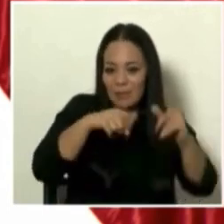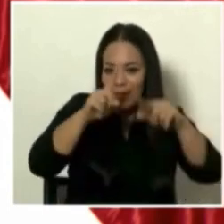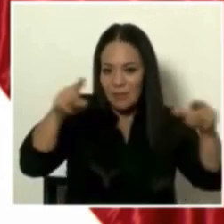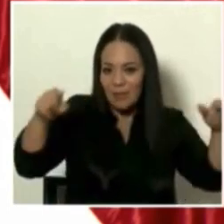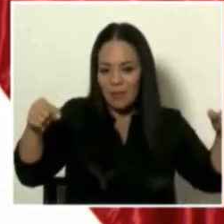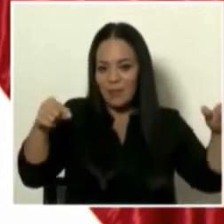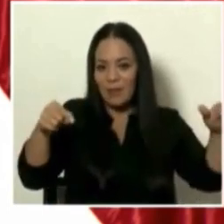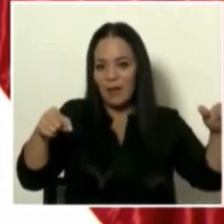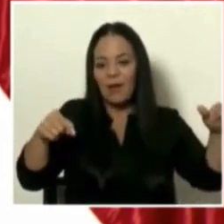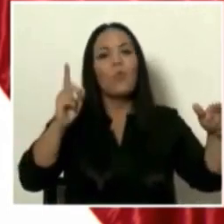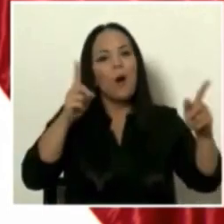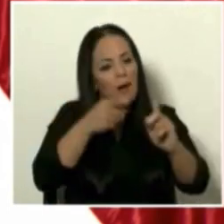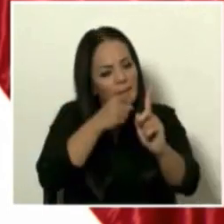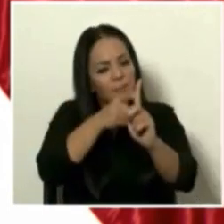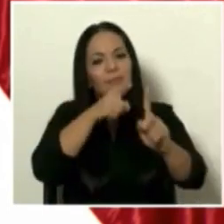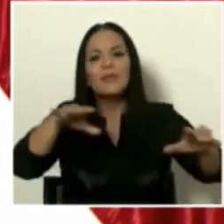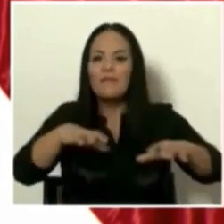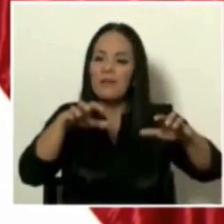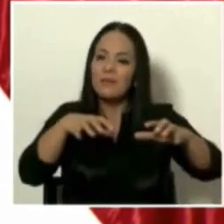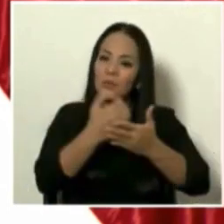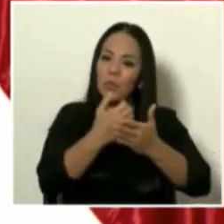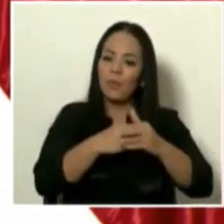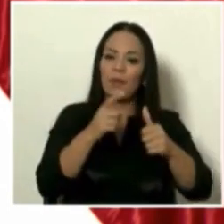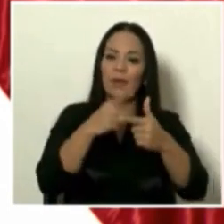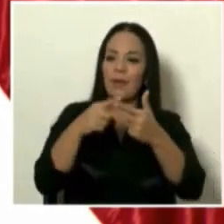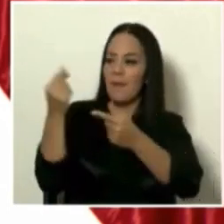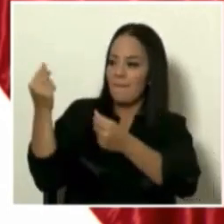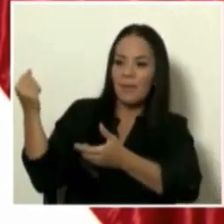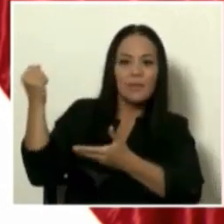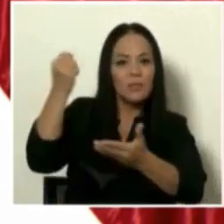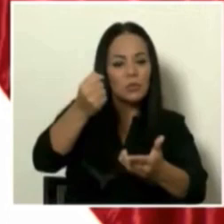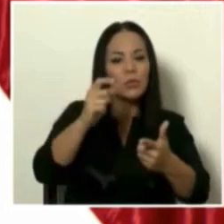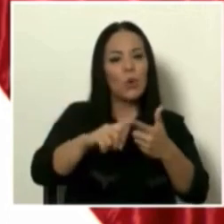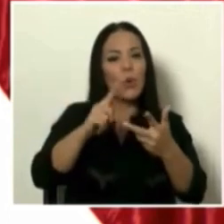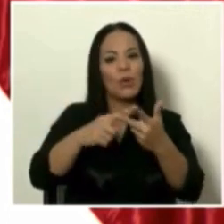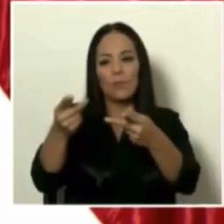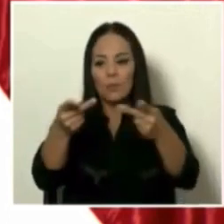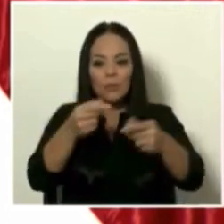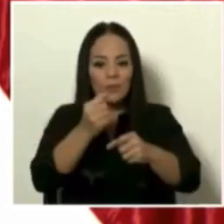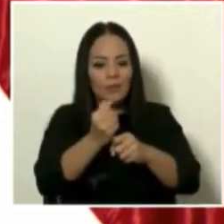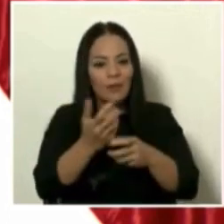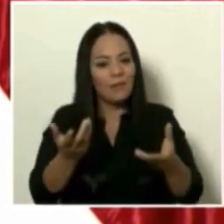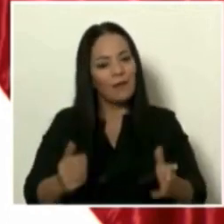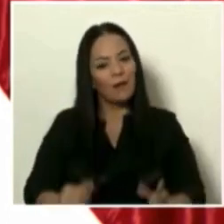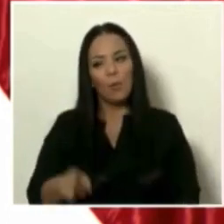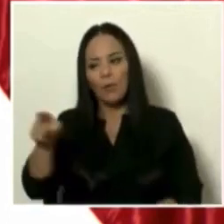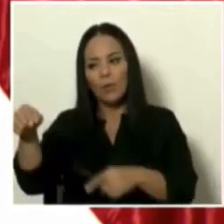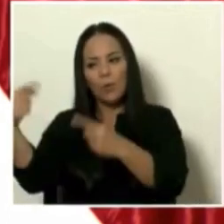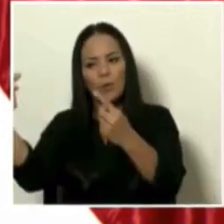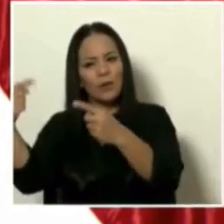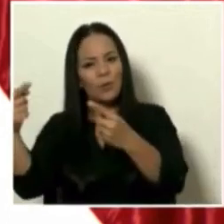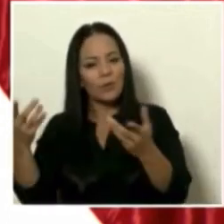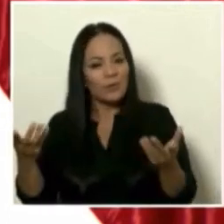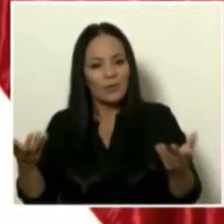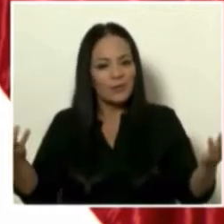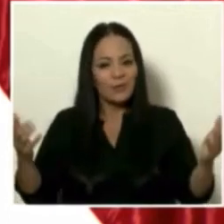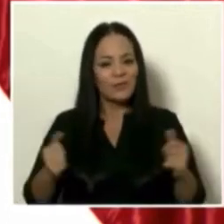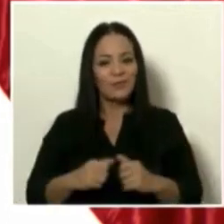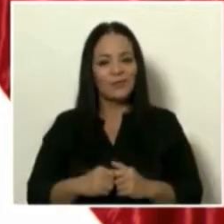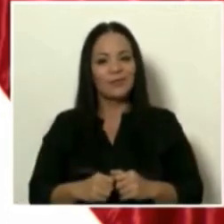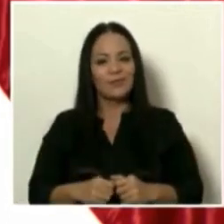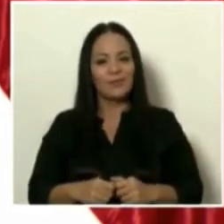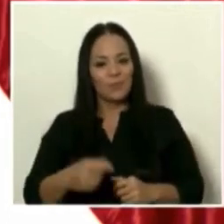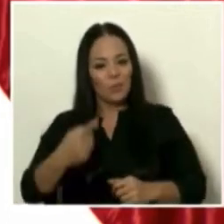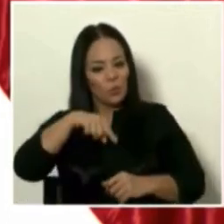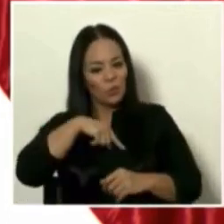la reactivación económica, la inversión y el empleo. ¿Sí? Si la línea de este gobierno es